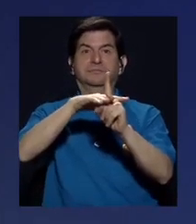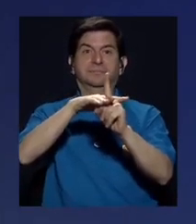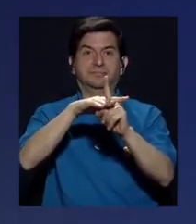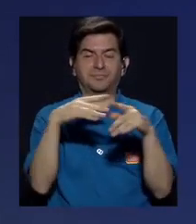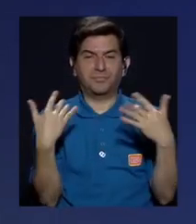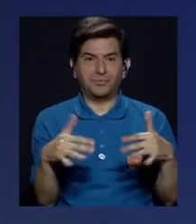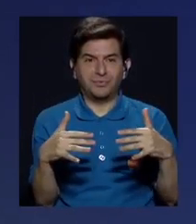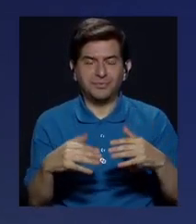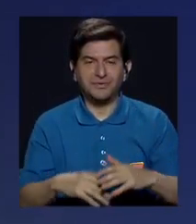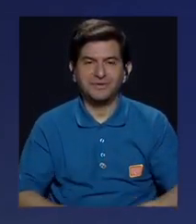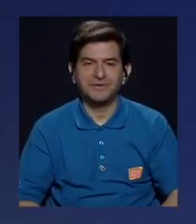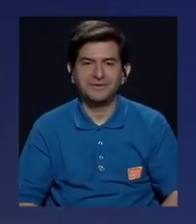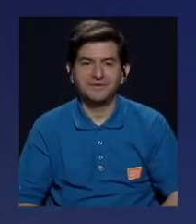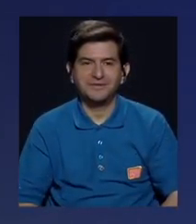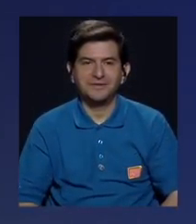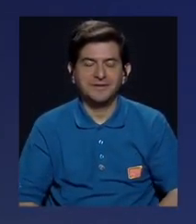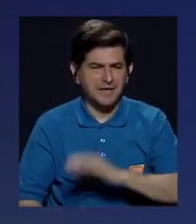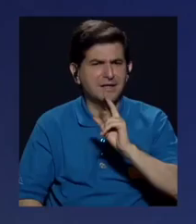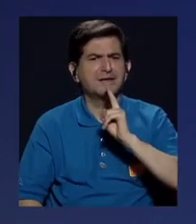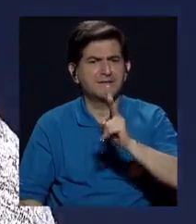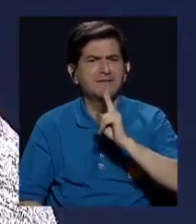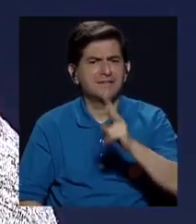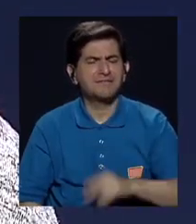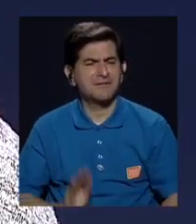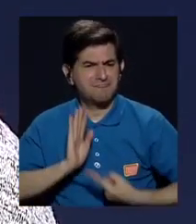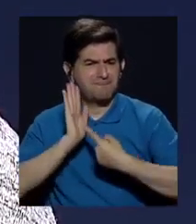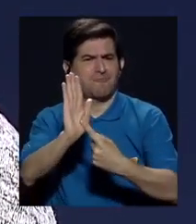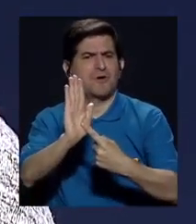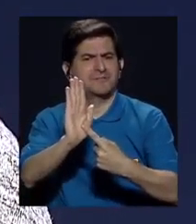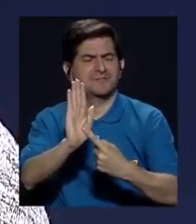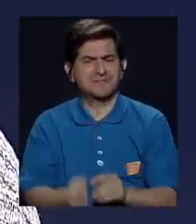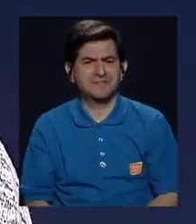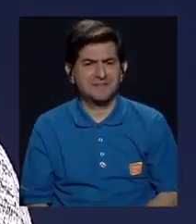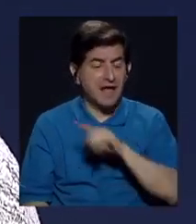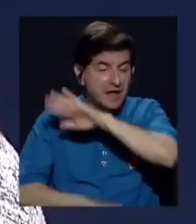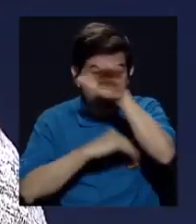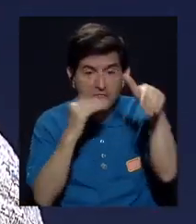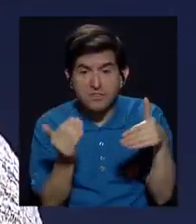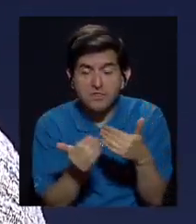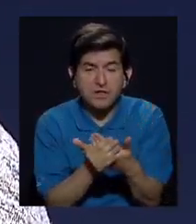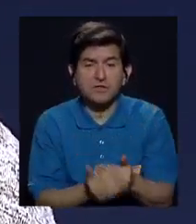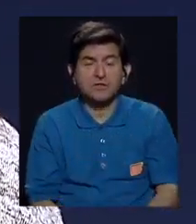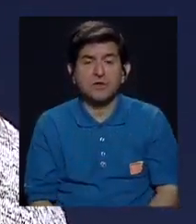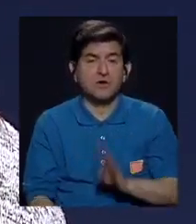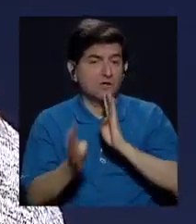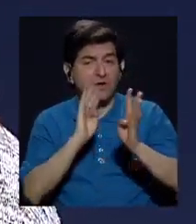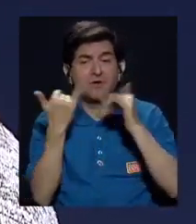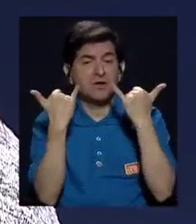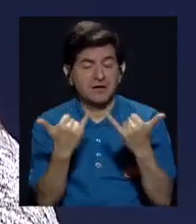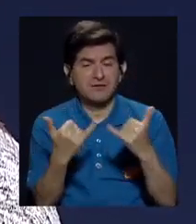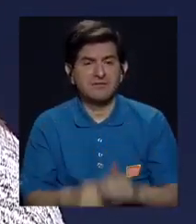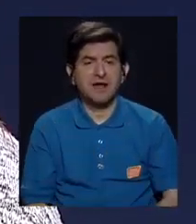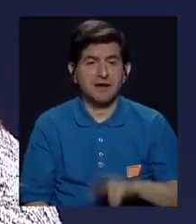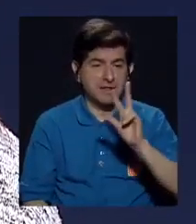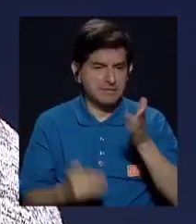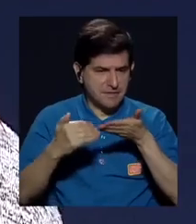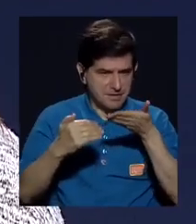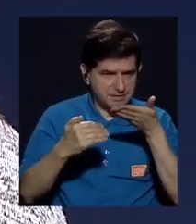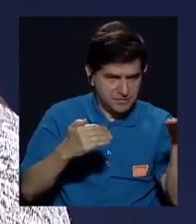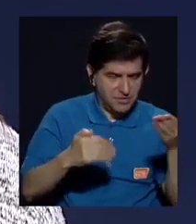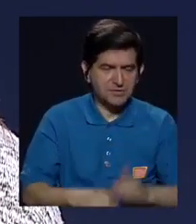sí. Y realmente demuestra mucho de todo esto de que estamos hablando, de los tres factores,